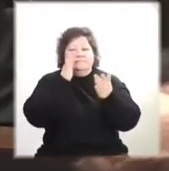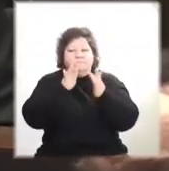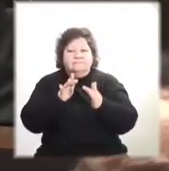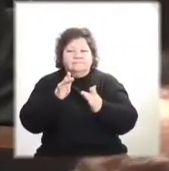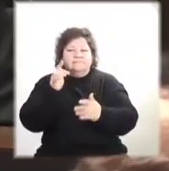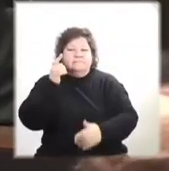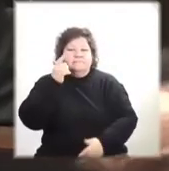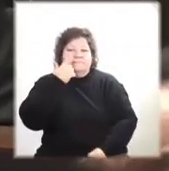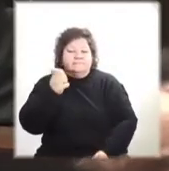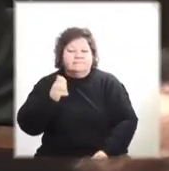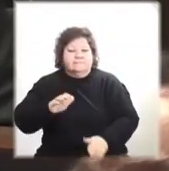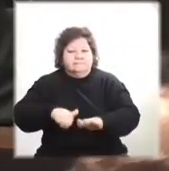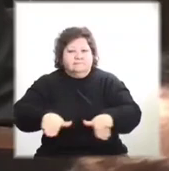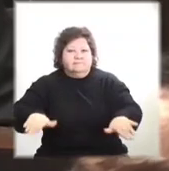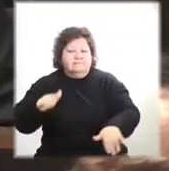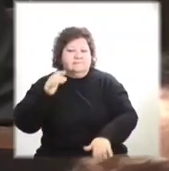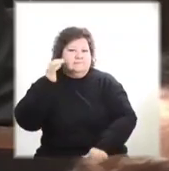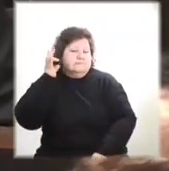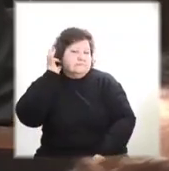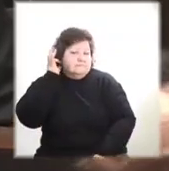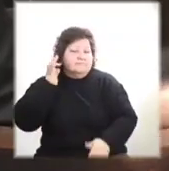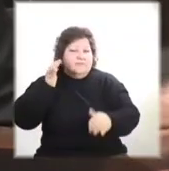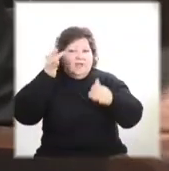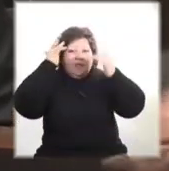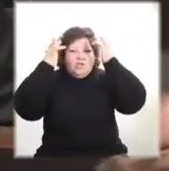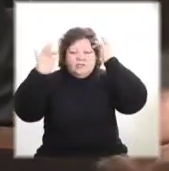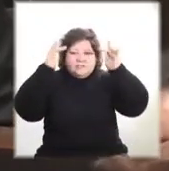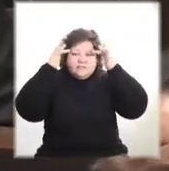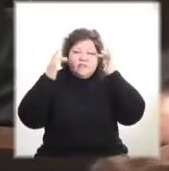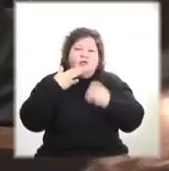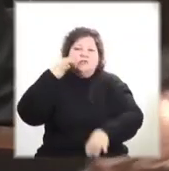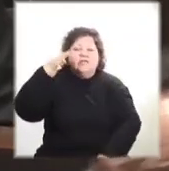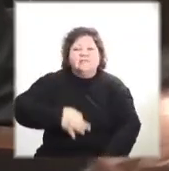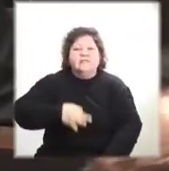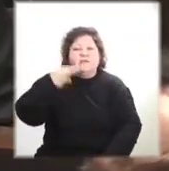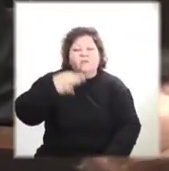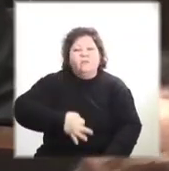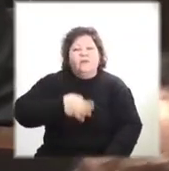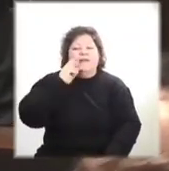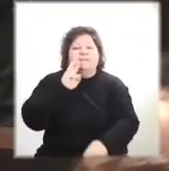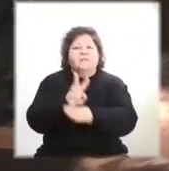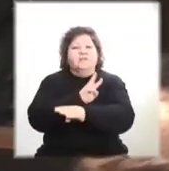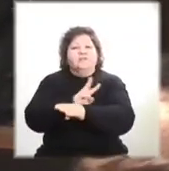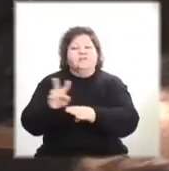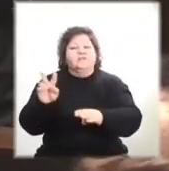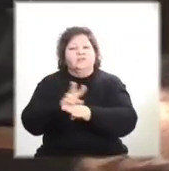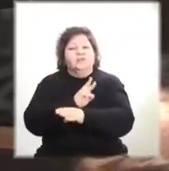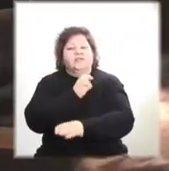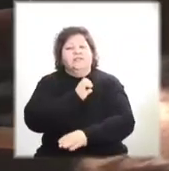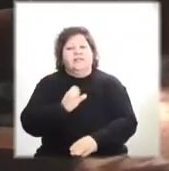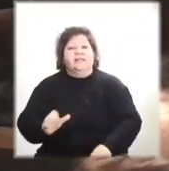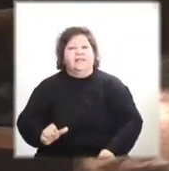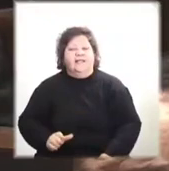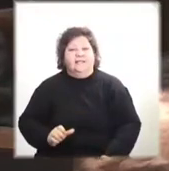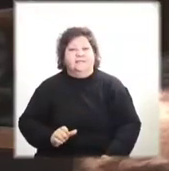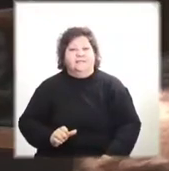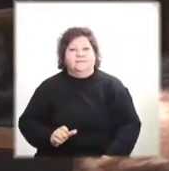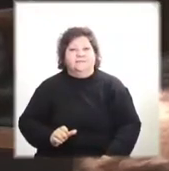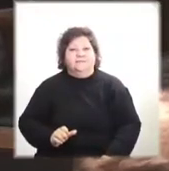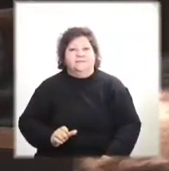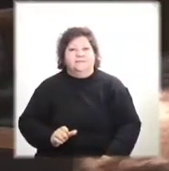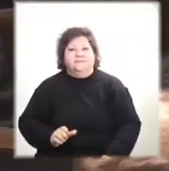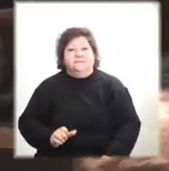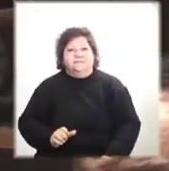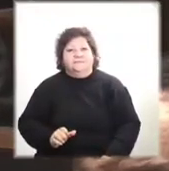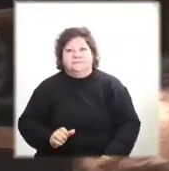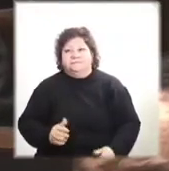adolescentes, desde que no se asegura la protección estatal en un momento de particular vulnerabilidad. Que yo sepa,